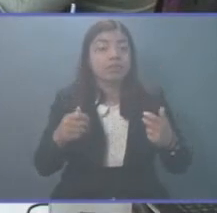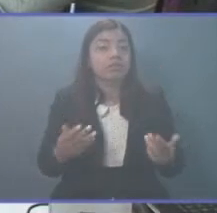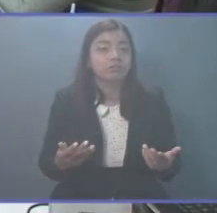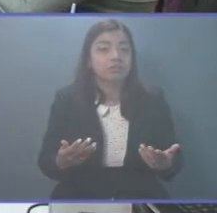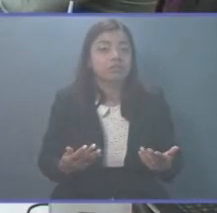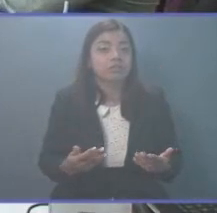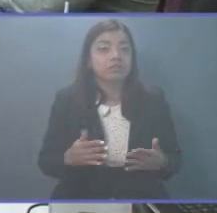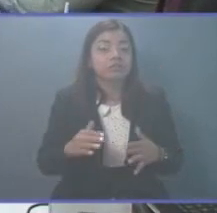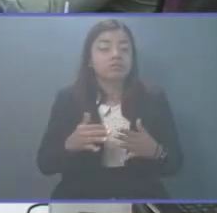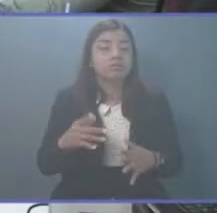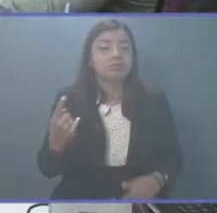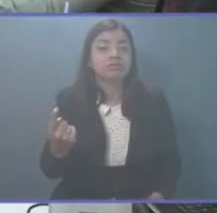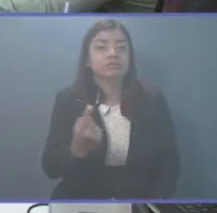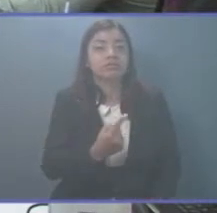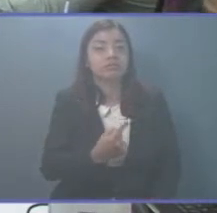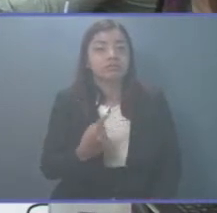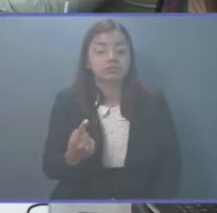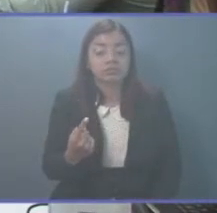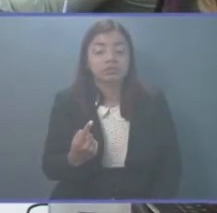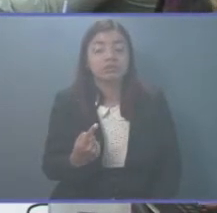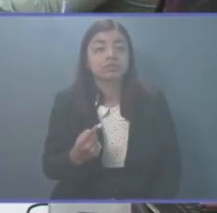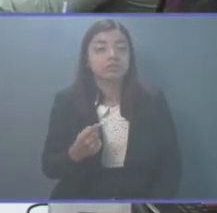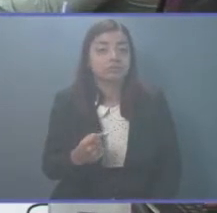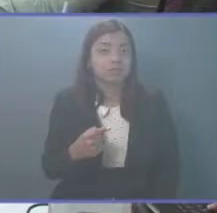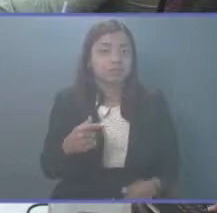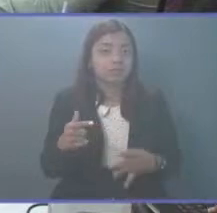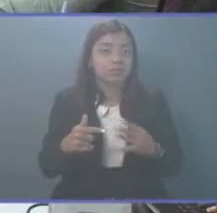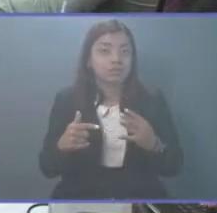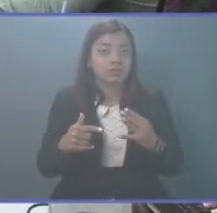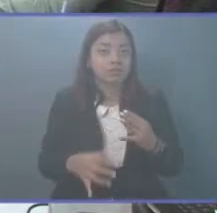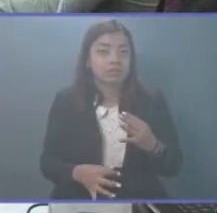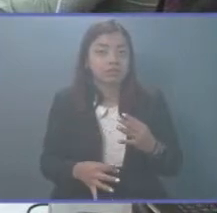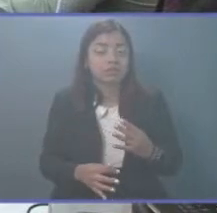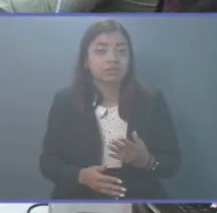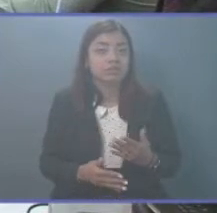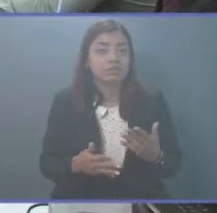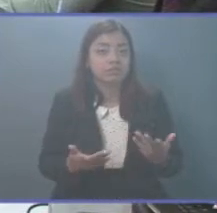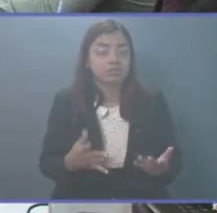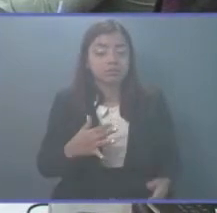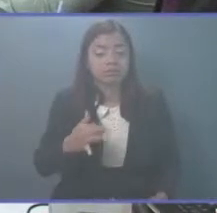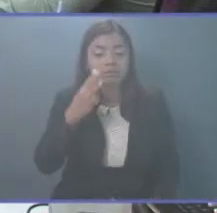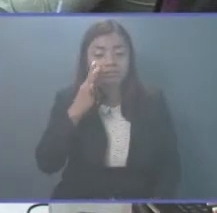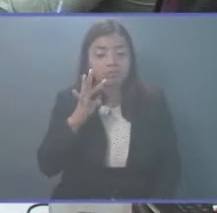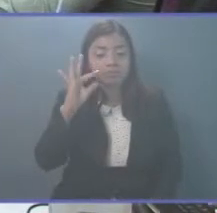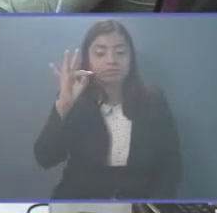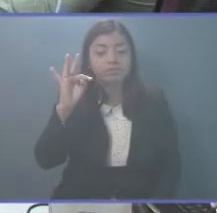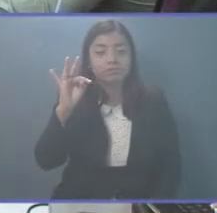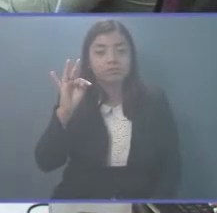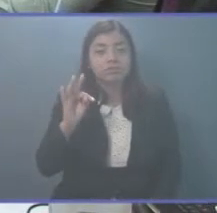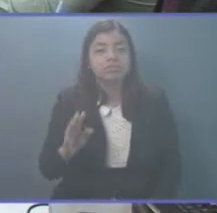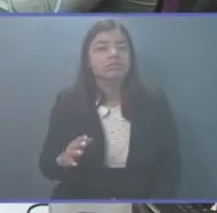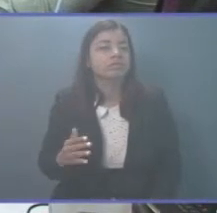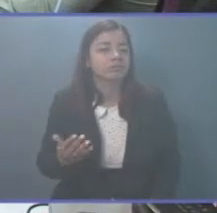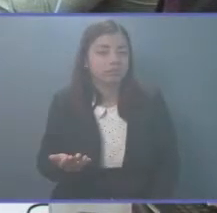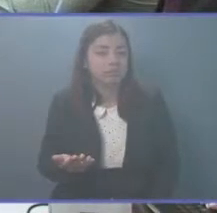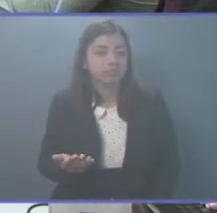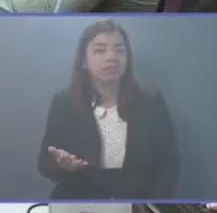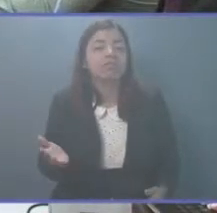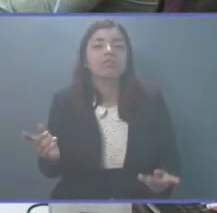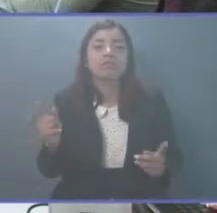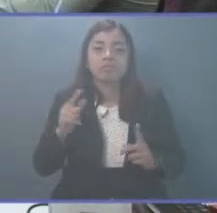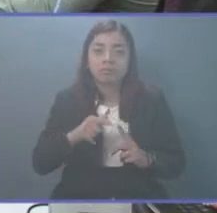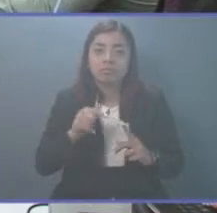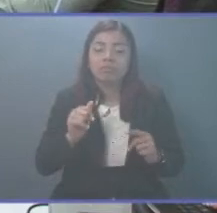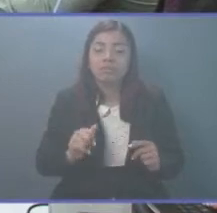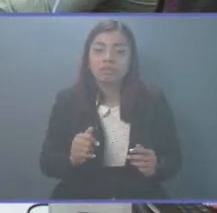de personas objeto del tráfico que son testigos. Y que incluso